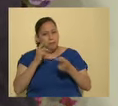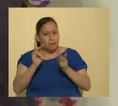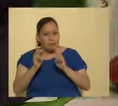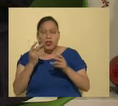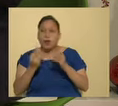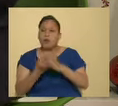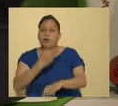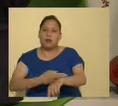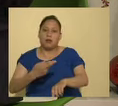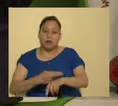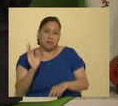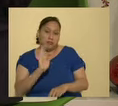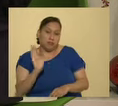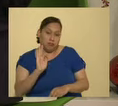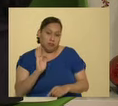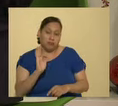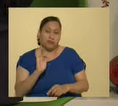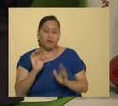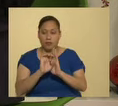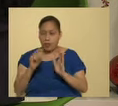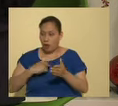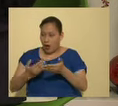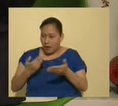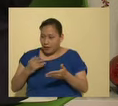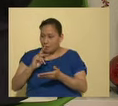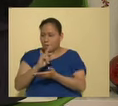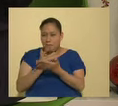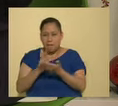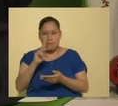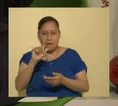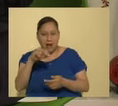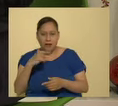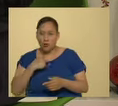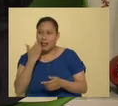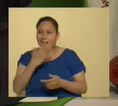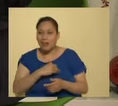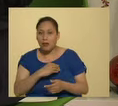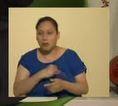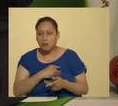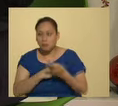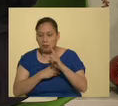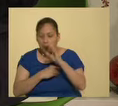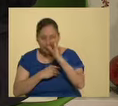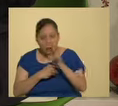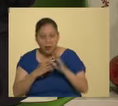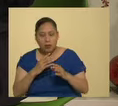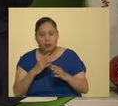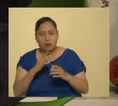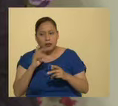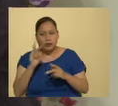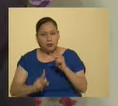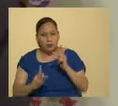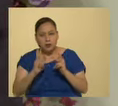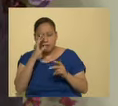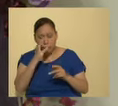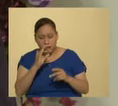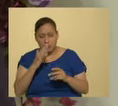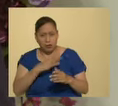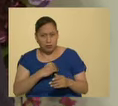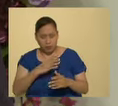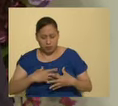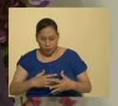nuevos planes, ¿no? Porque si en tu planificación de vida tienes la idea de tener hijos y de repente se ve truncado, pues